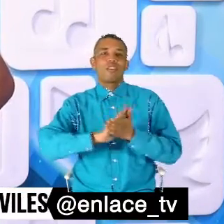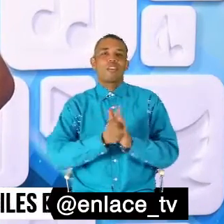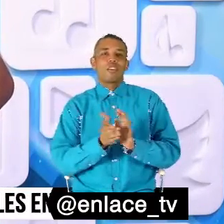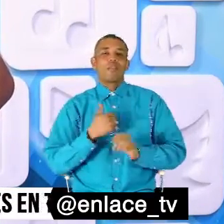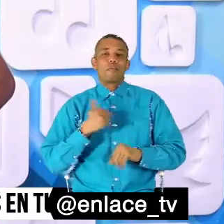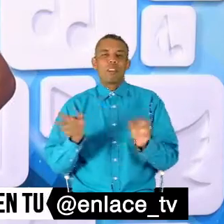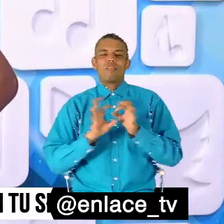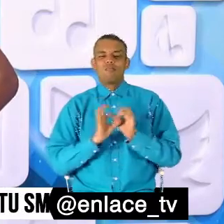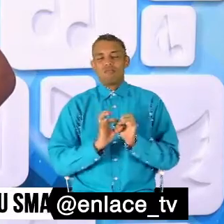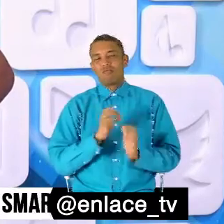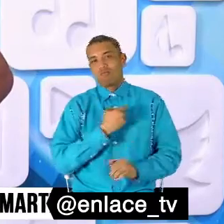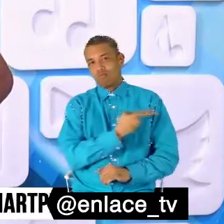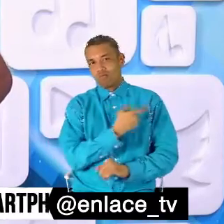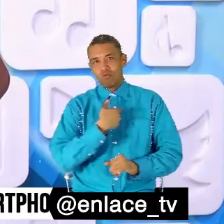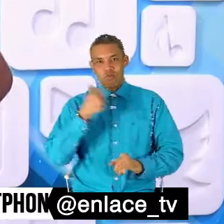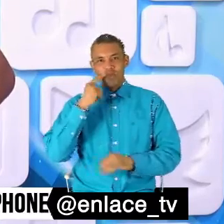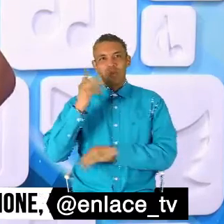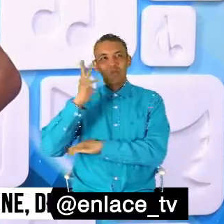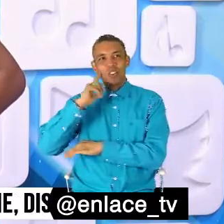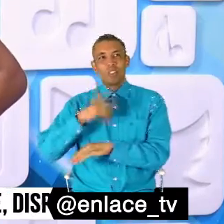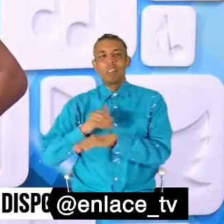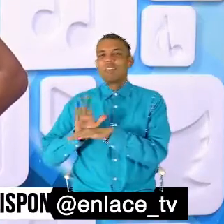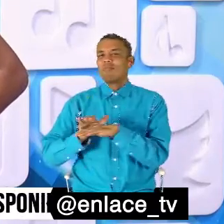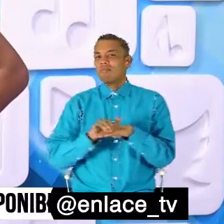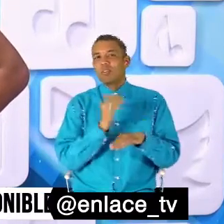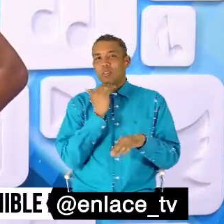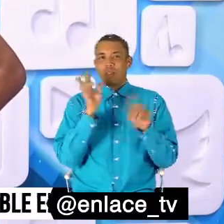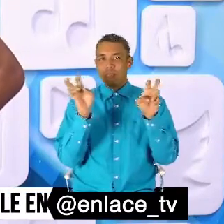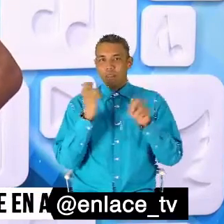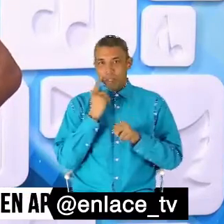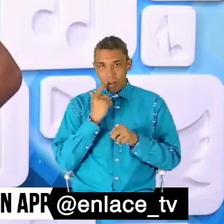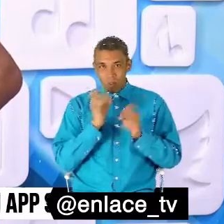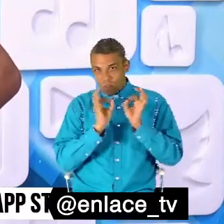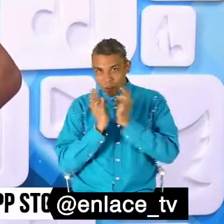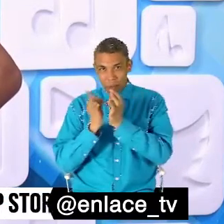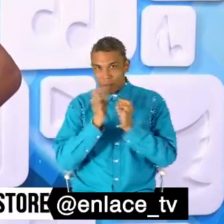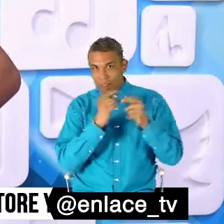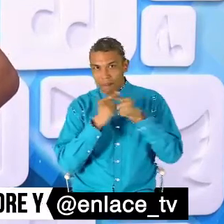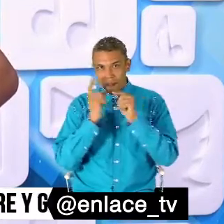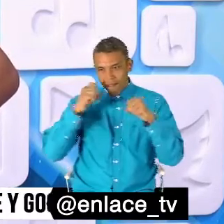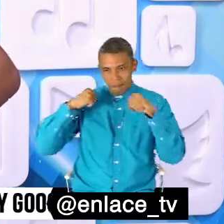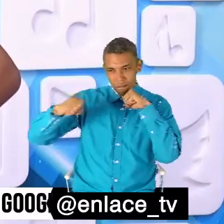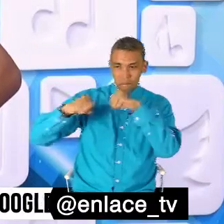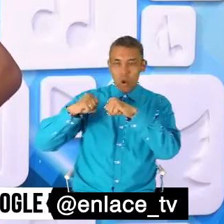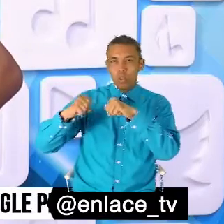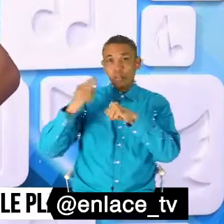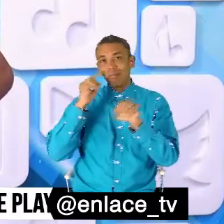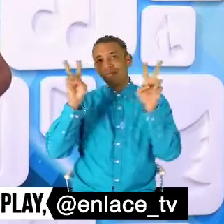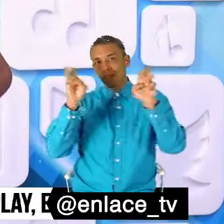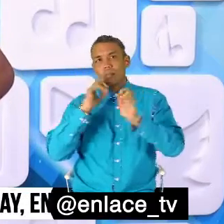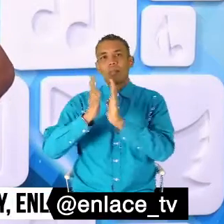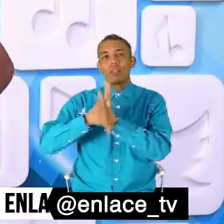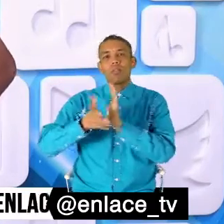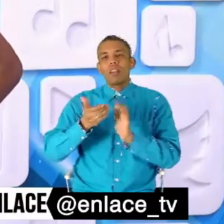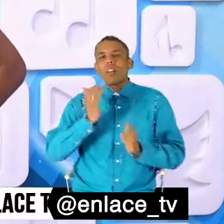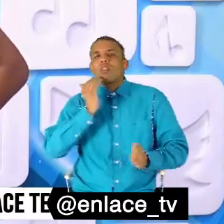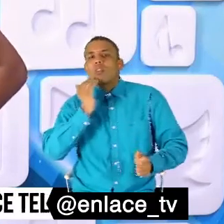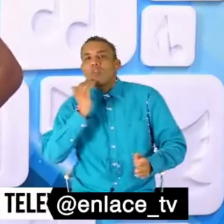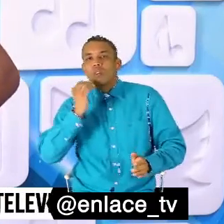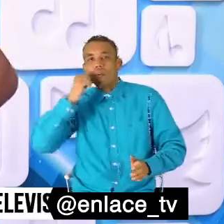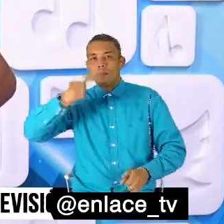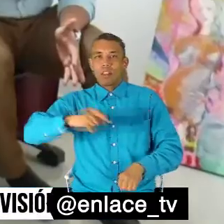adelantarán exposiciones en arte para plasmar casos de violencia intrafamiliar. Estas obras estarán al público desde mañana a las